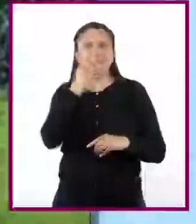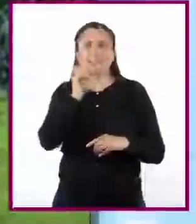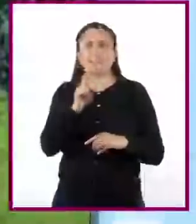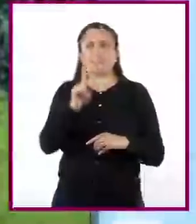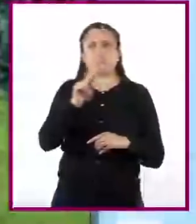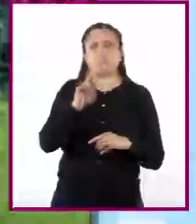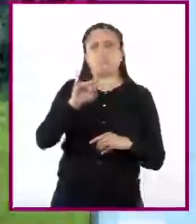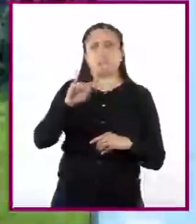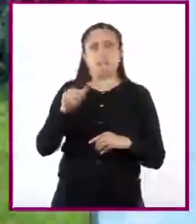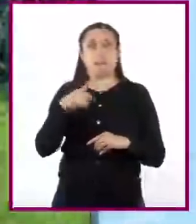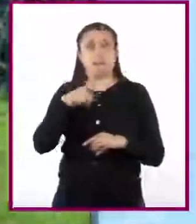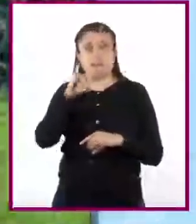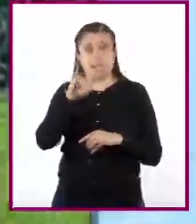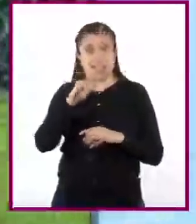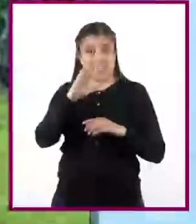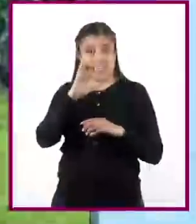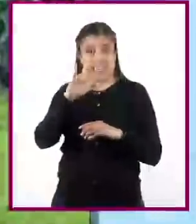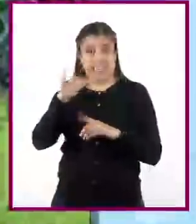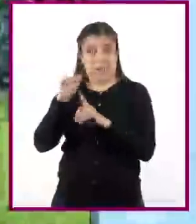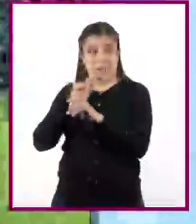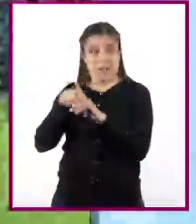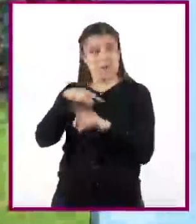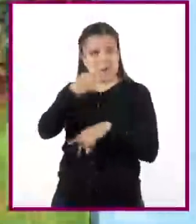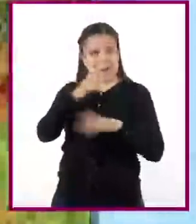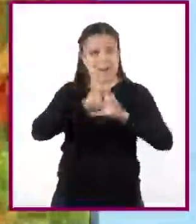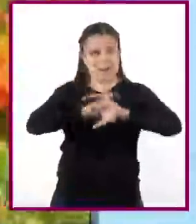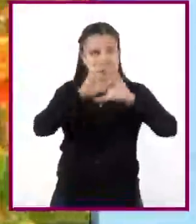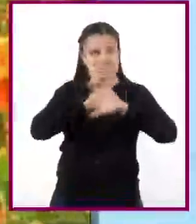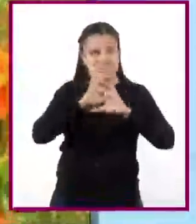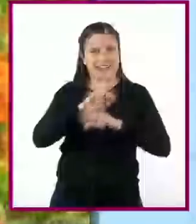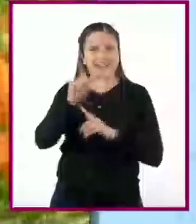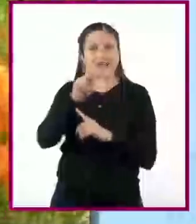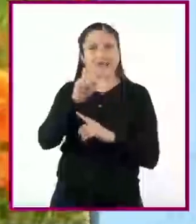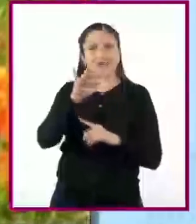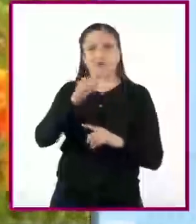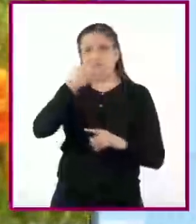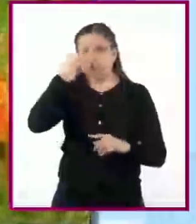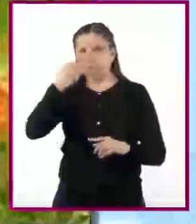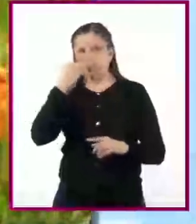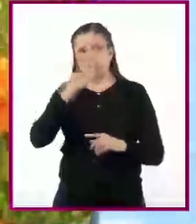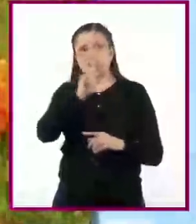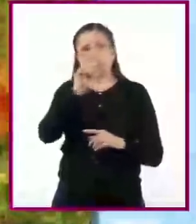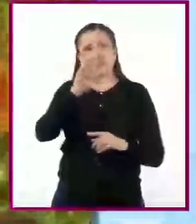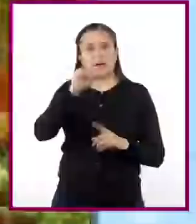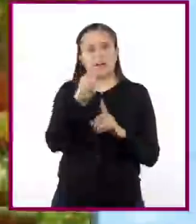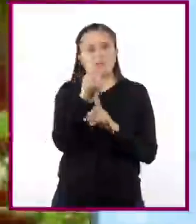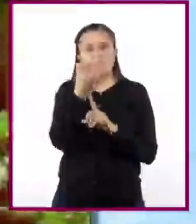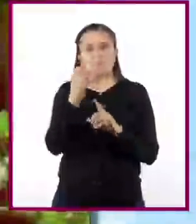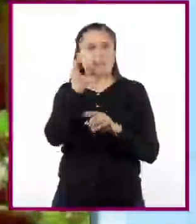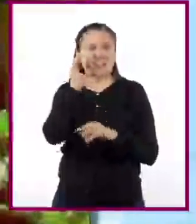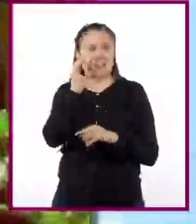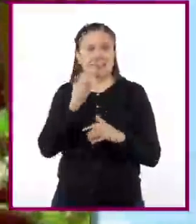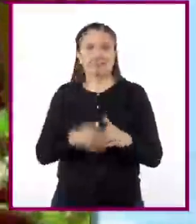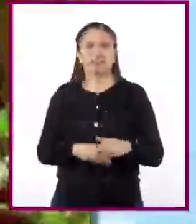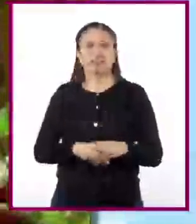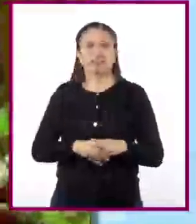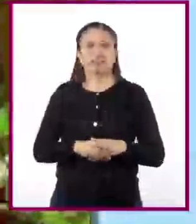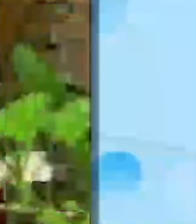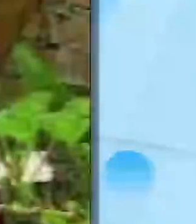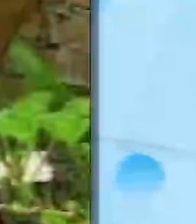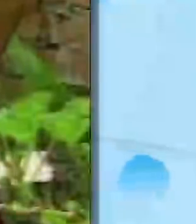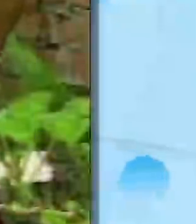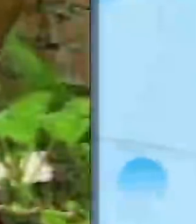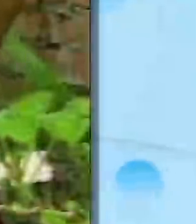mi tía Celia te va a cantar una. La pirecua de la flor de Cempasúchil. Tiringuetichi,